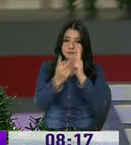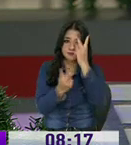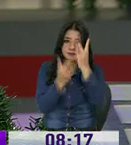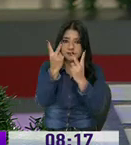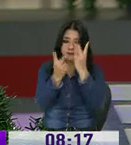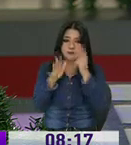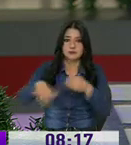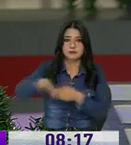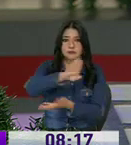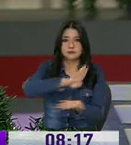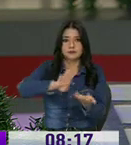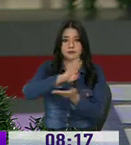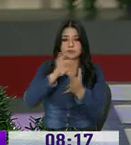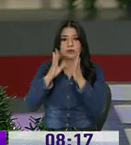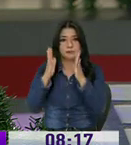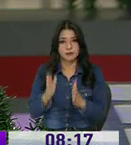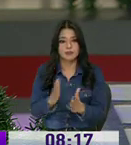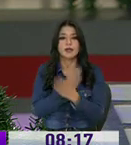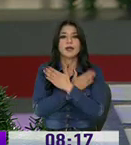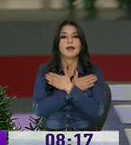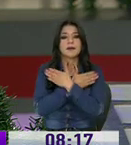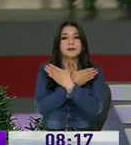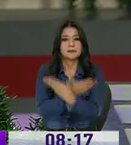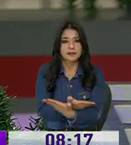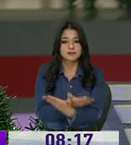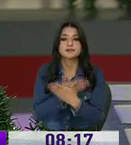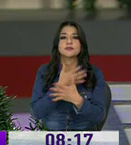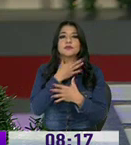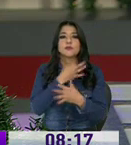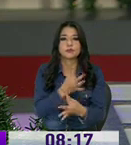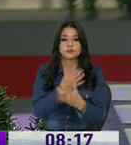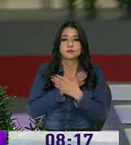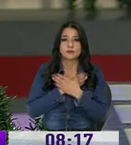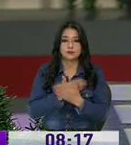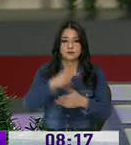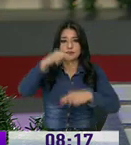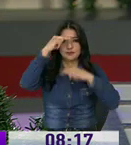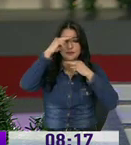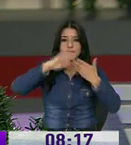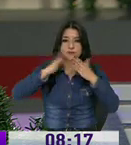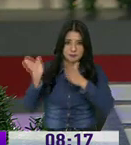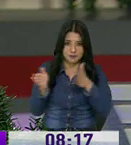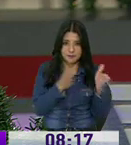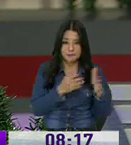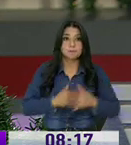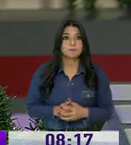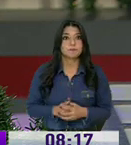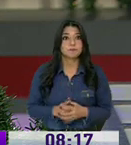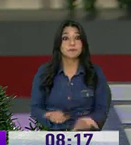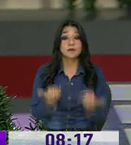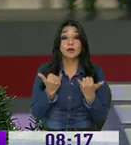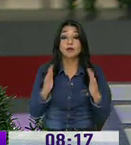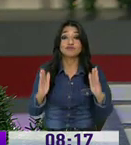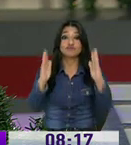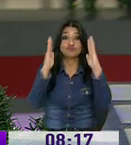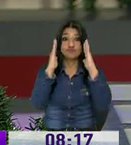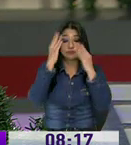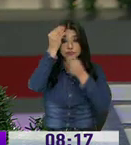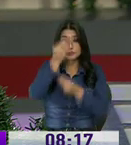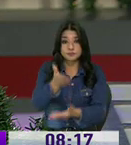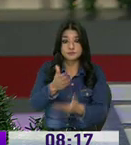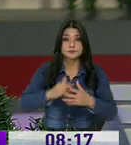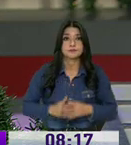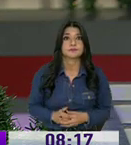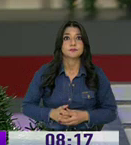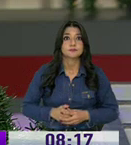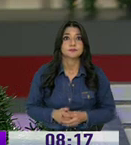visitamos. Y a Iván también le mandamos un fuerte abrazo. Qué gusto tenerle en el noticiero de la comunidad. Y ahora presten mucha atención porque les vamos a contar que